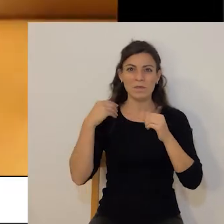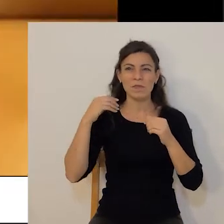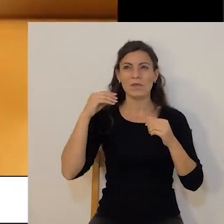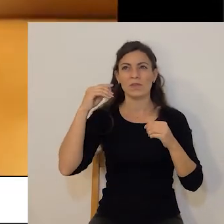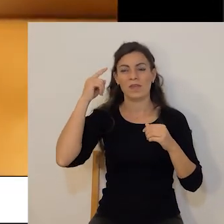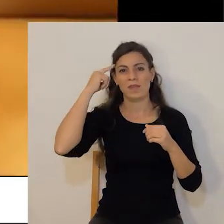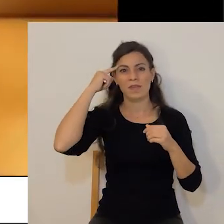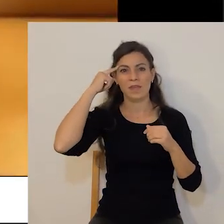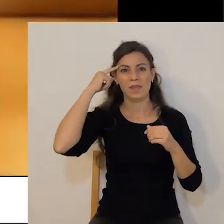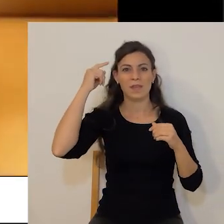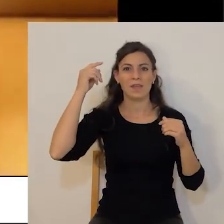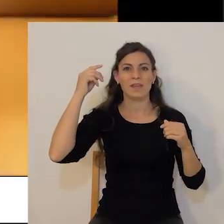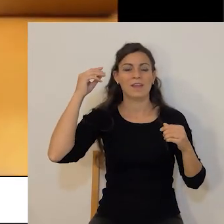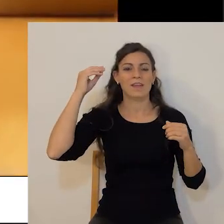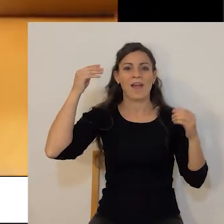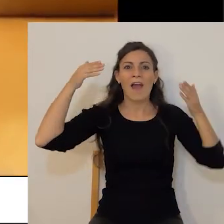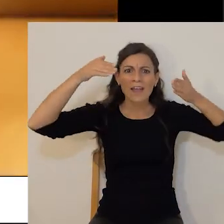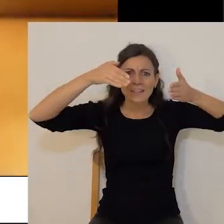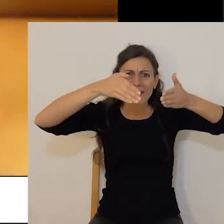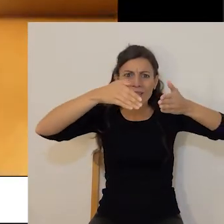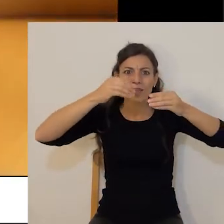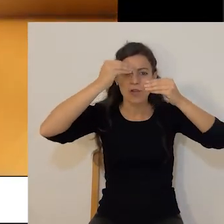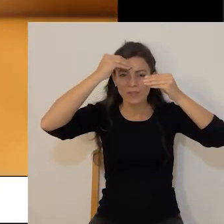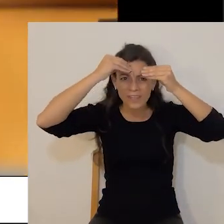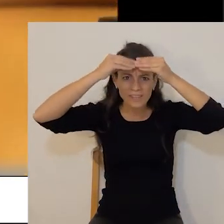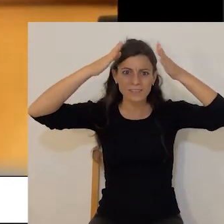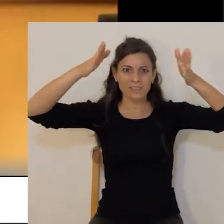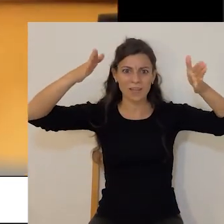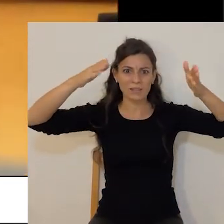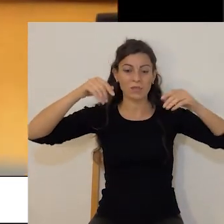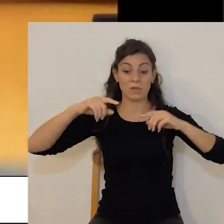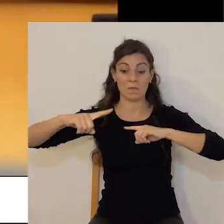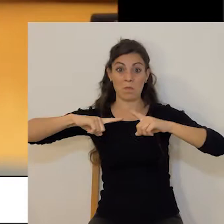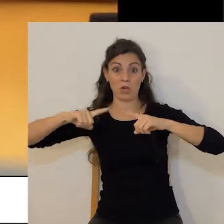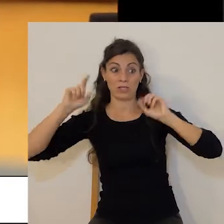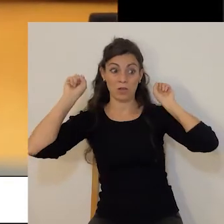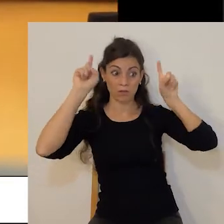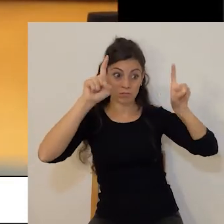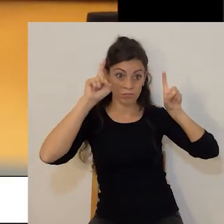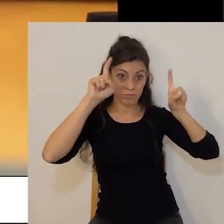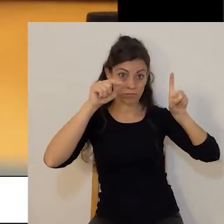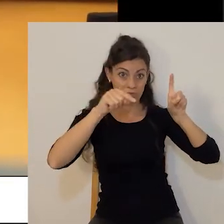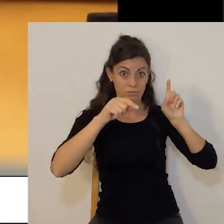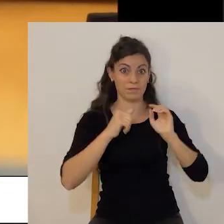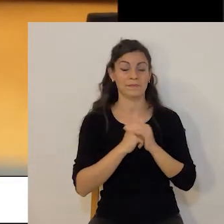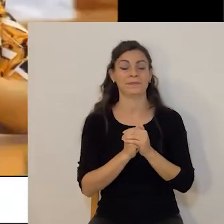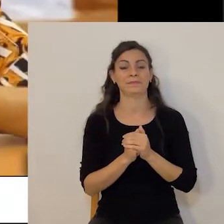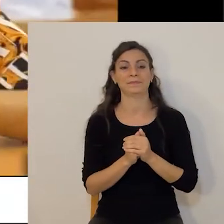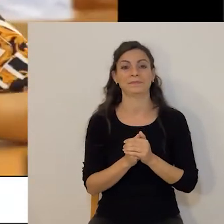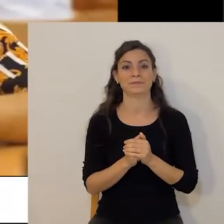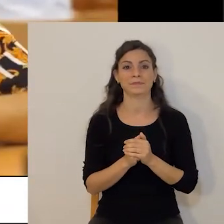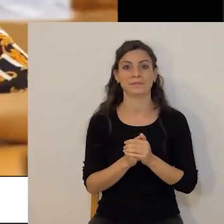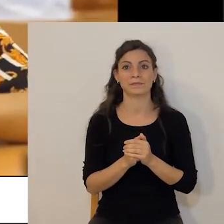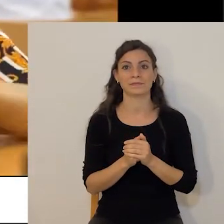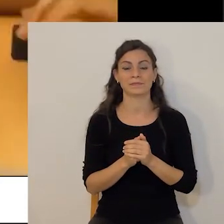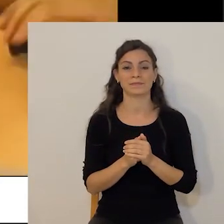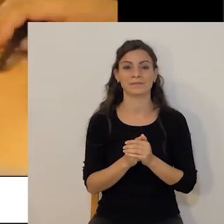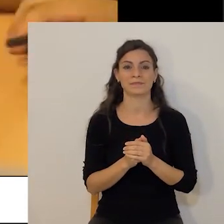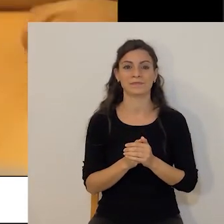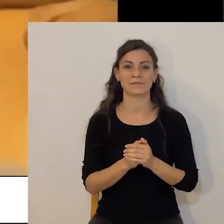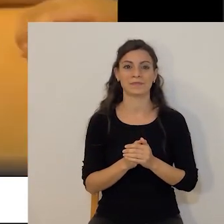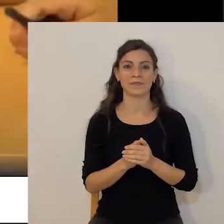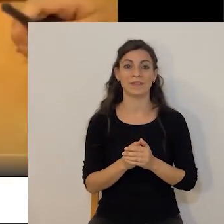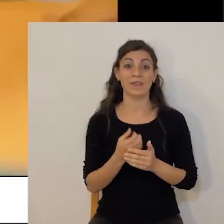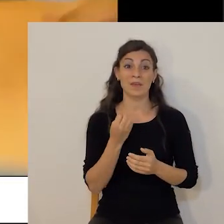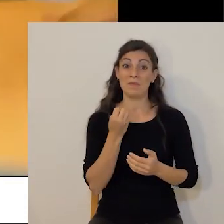abstracto, razonamiento lógico, en el que le enseñan o bien monitores o bien los docentes que se han formado en juego.